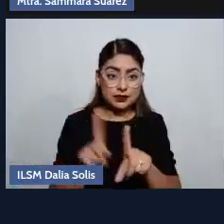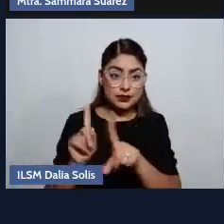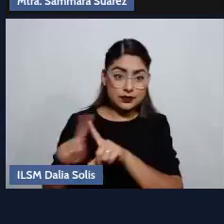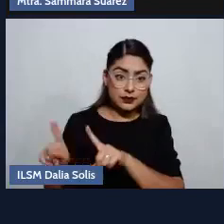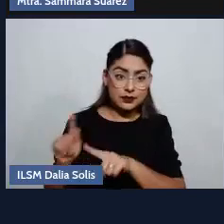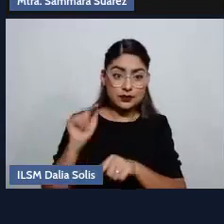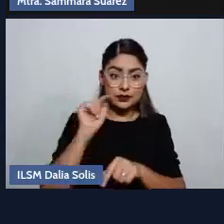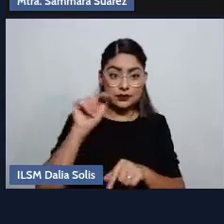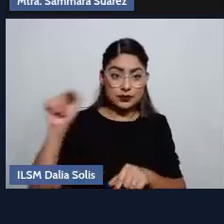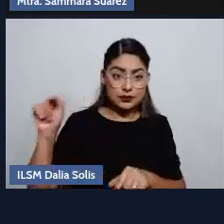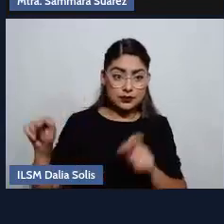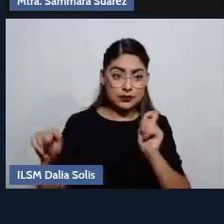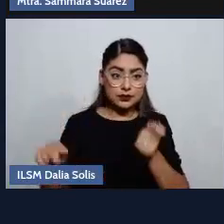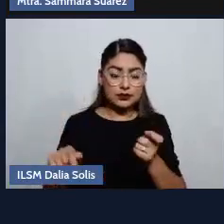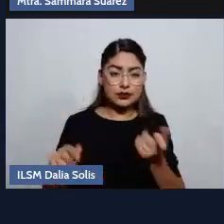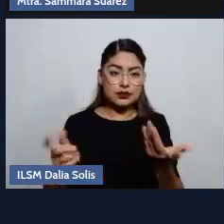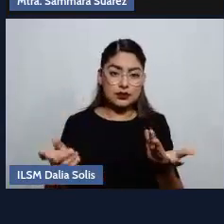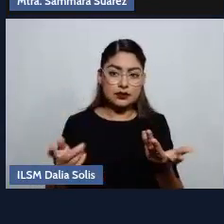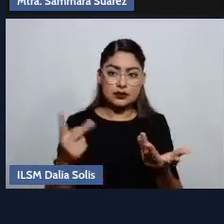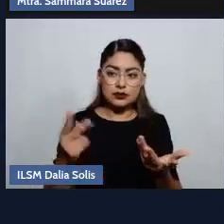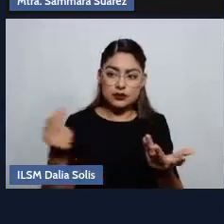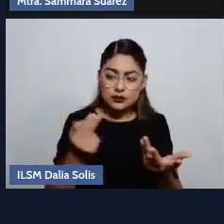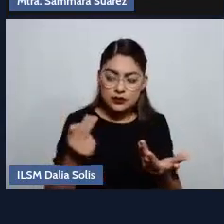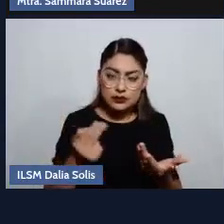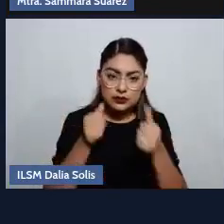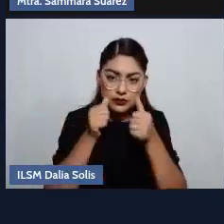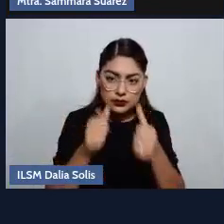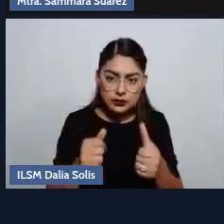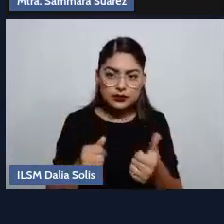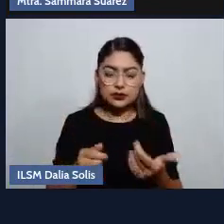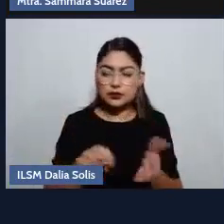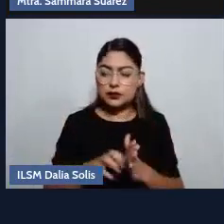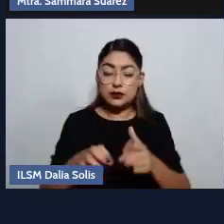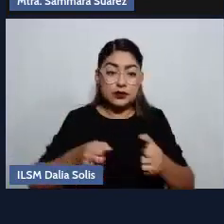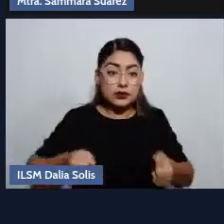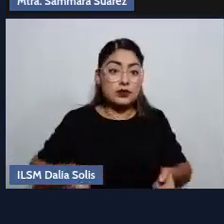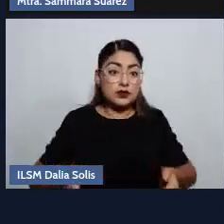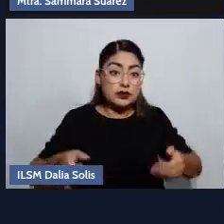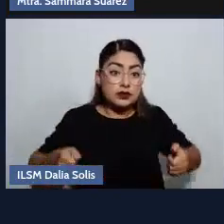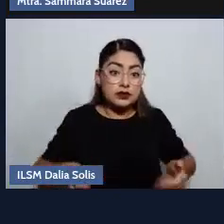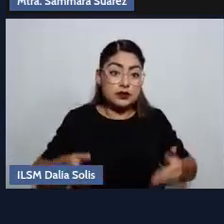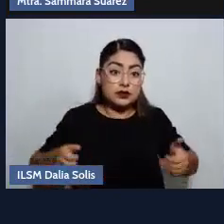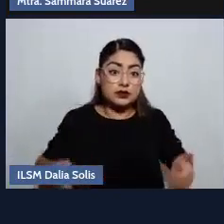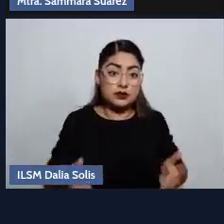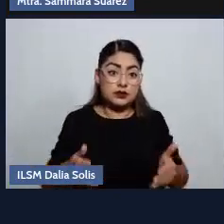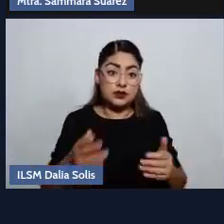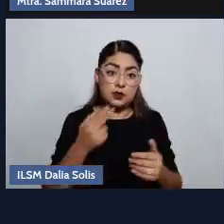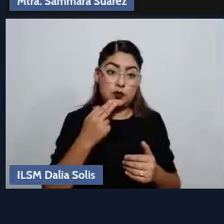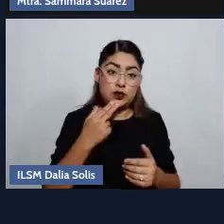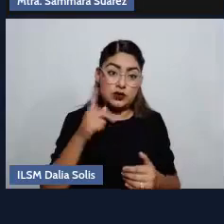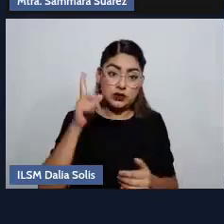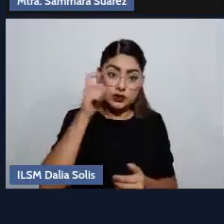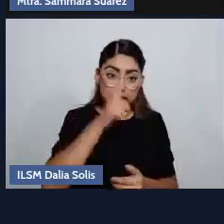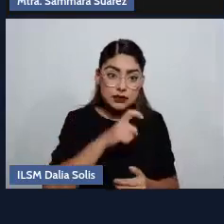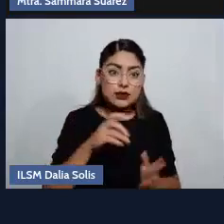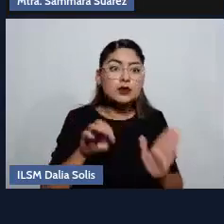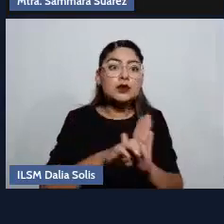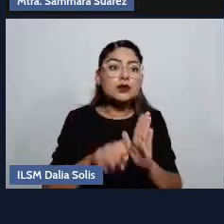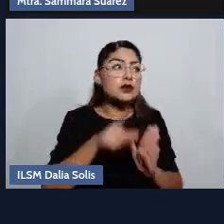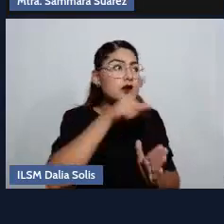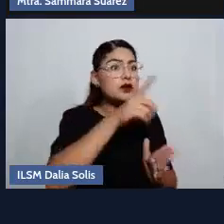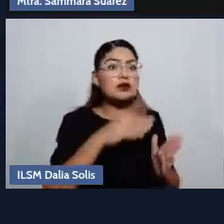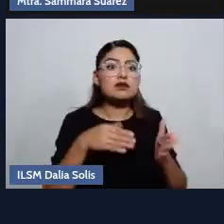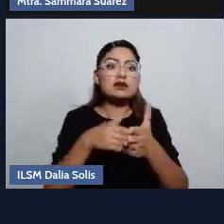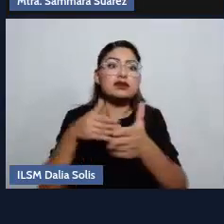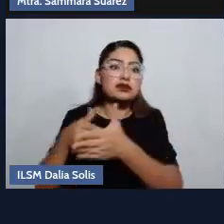Que incluso utilizar una silla de ruedas es muy complicado, edificios donde no hay elevadores o una rampita